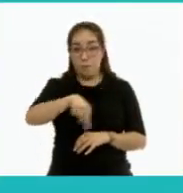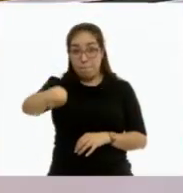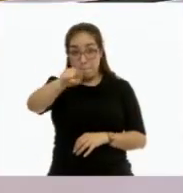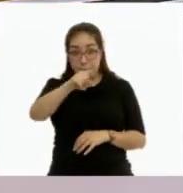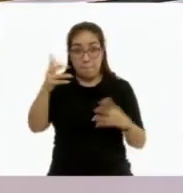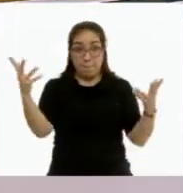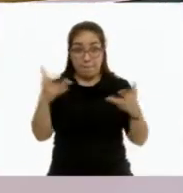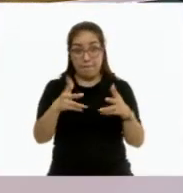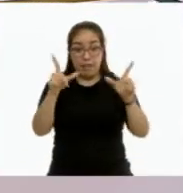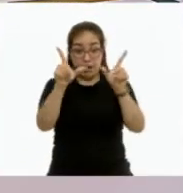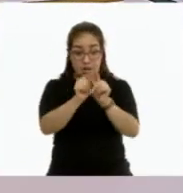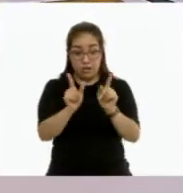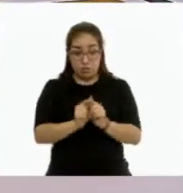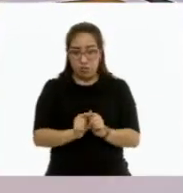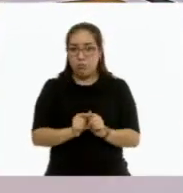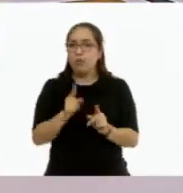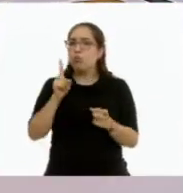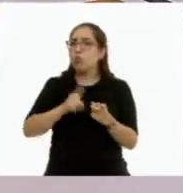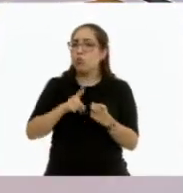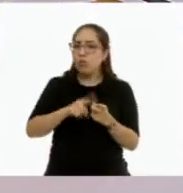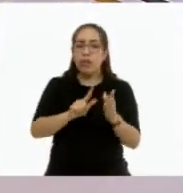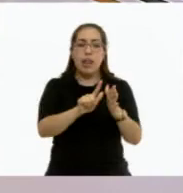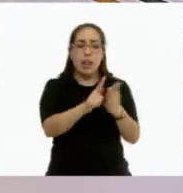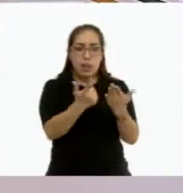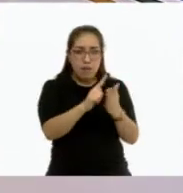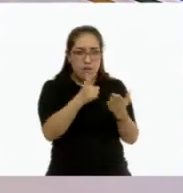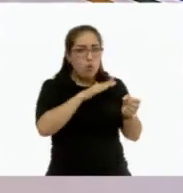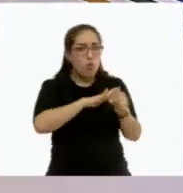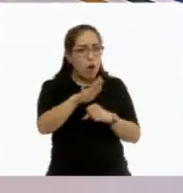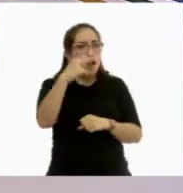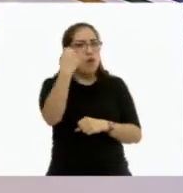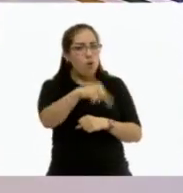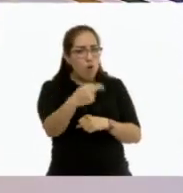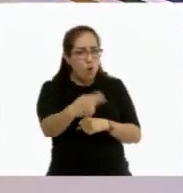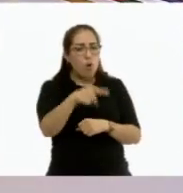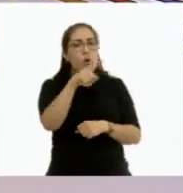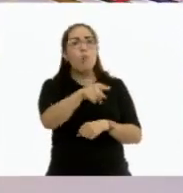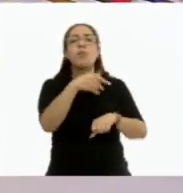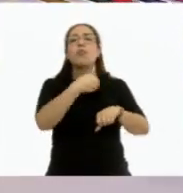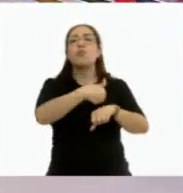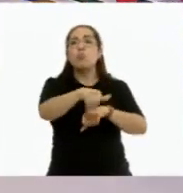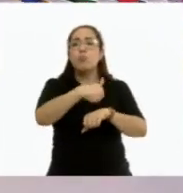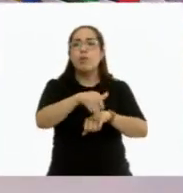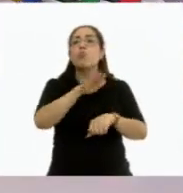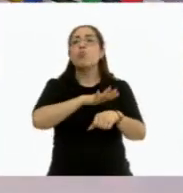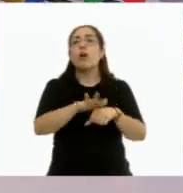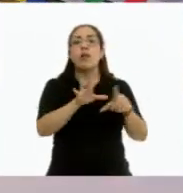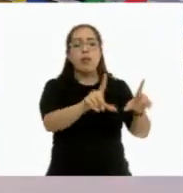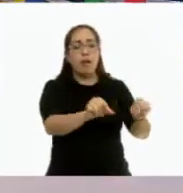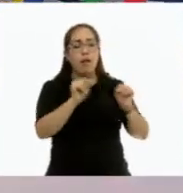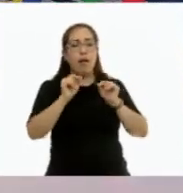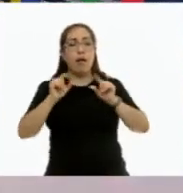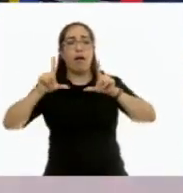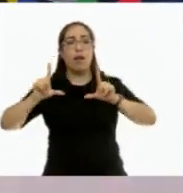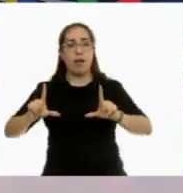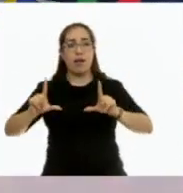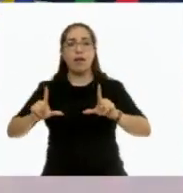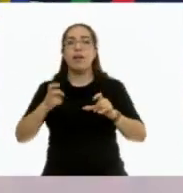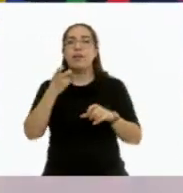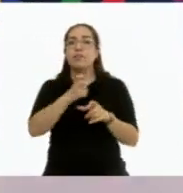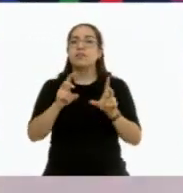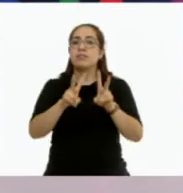un resumen, María, si lo tomaste de tu libro de texto, colocar el número de página de donde se tomó y el tema